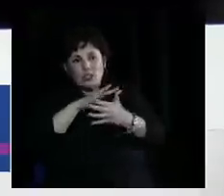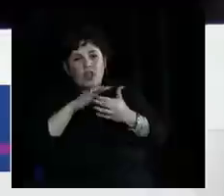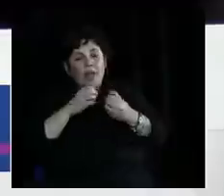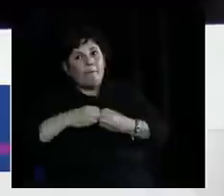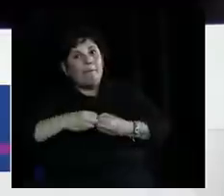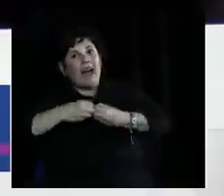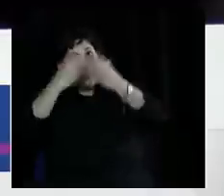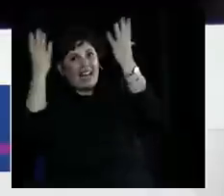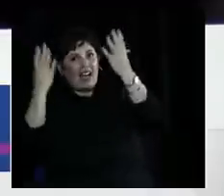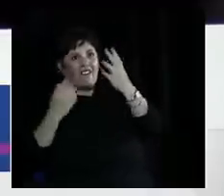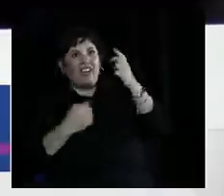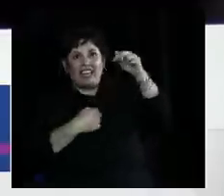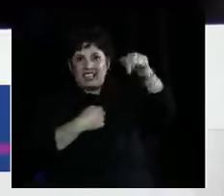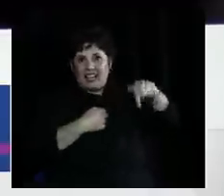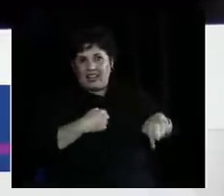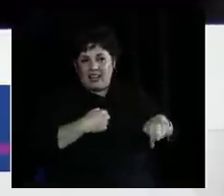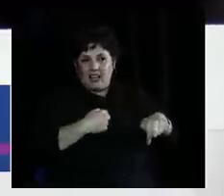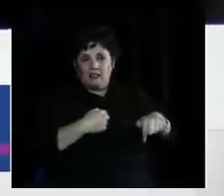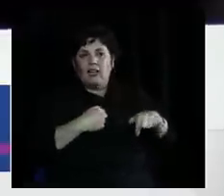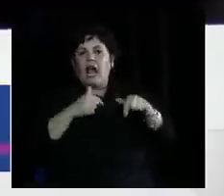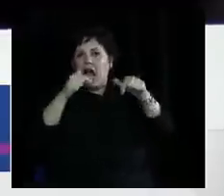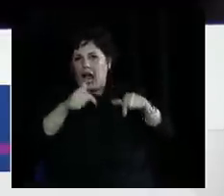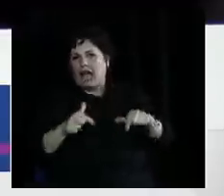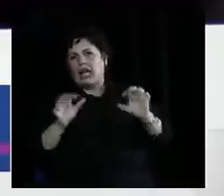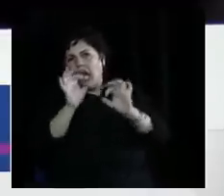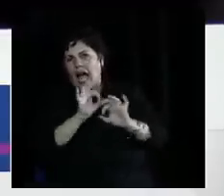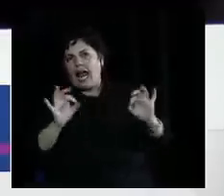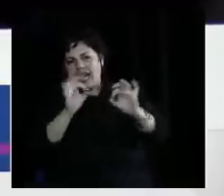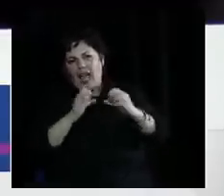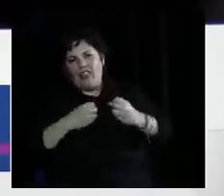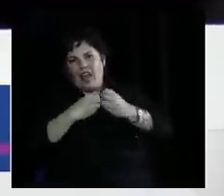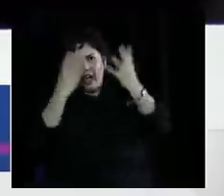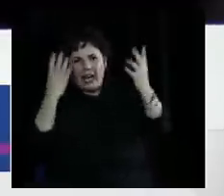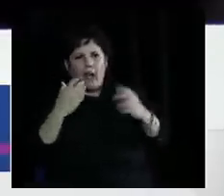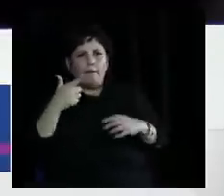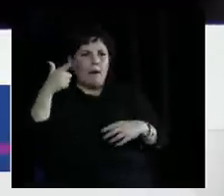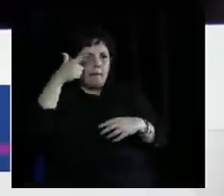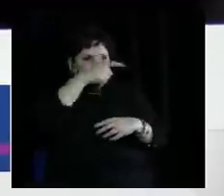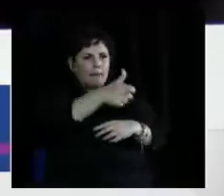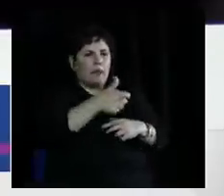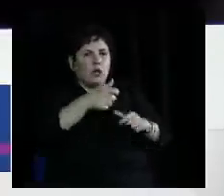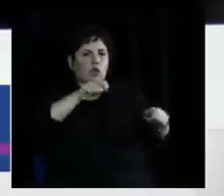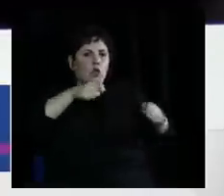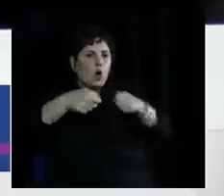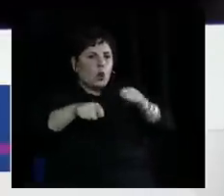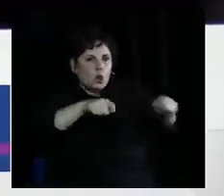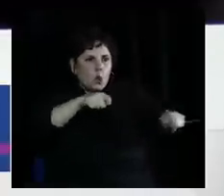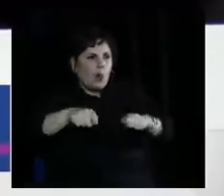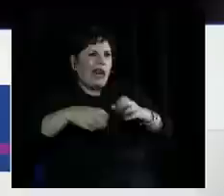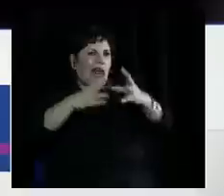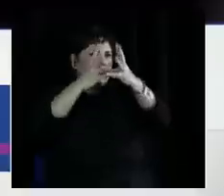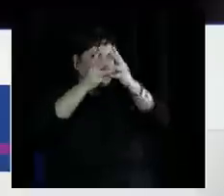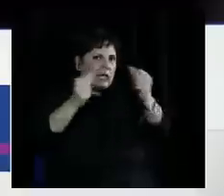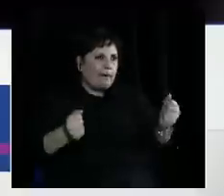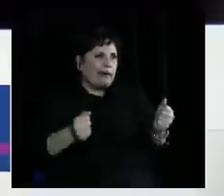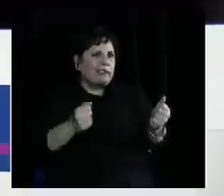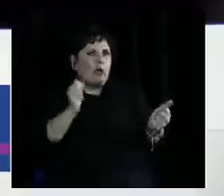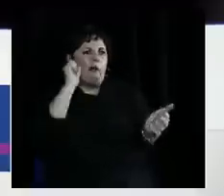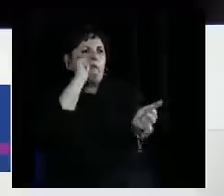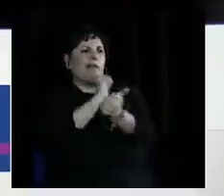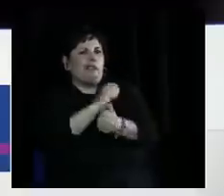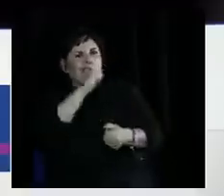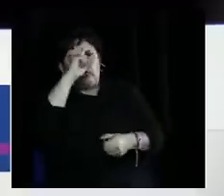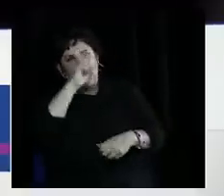acá. Como decía Sofía recién, acá no se han dado casos graves como asesinatos, tortura, desaparición o detenciones